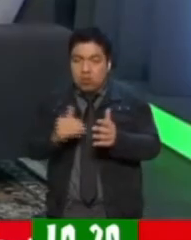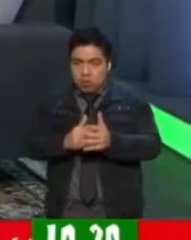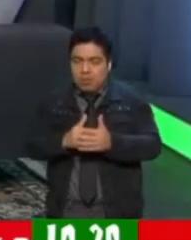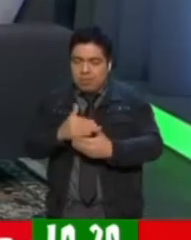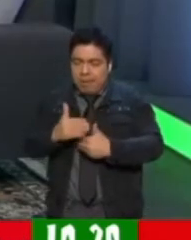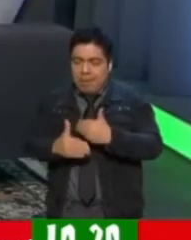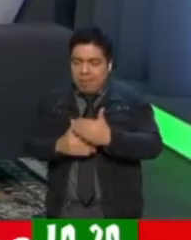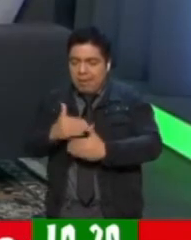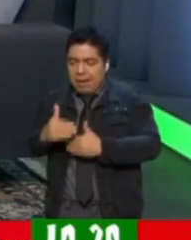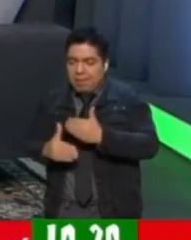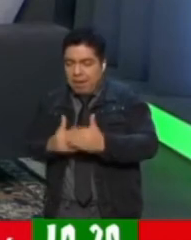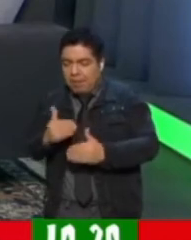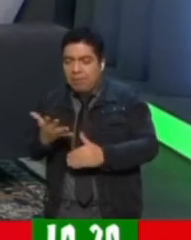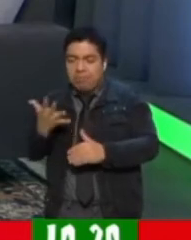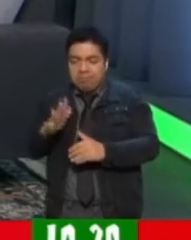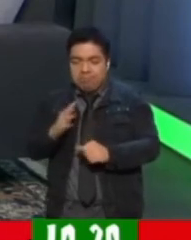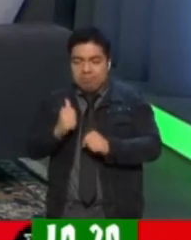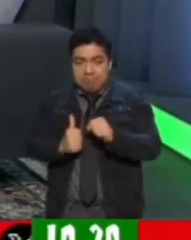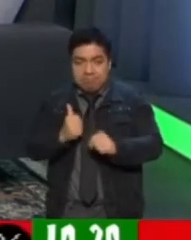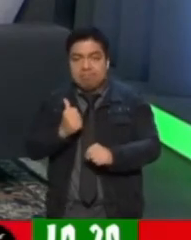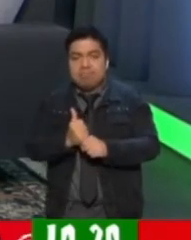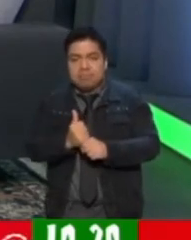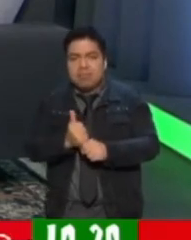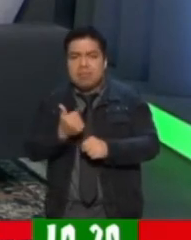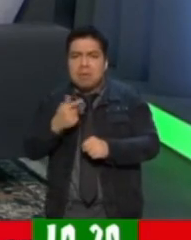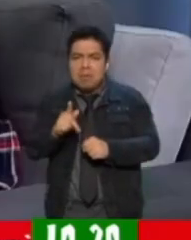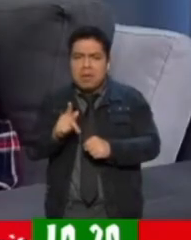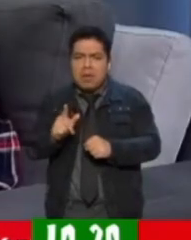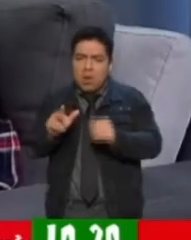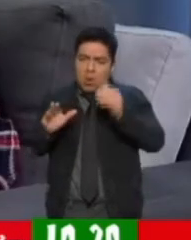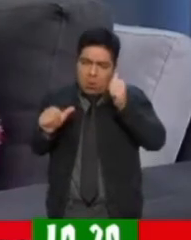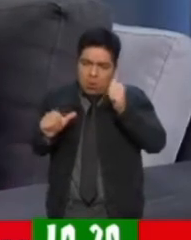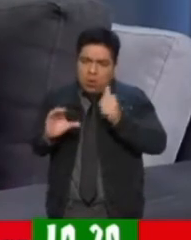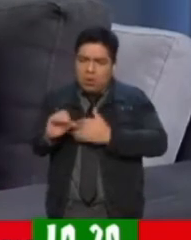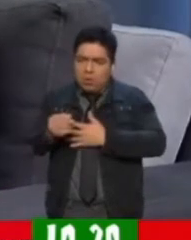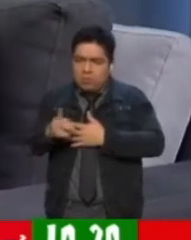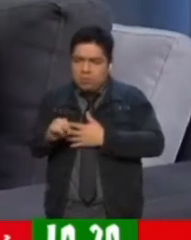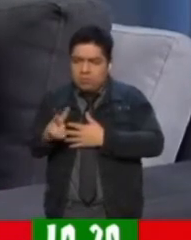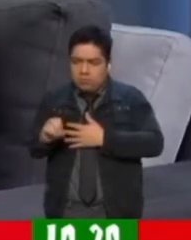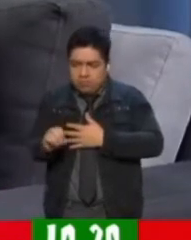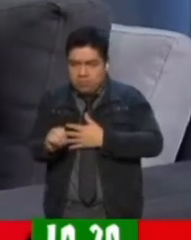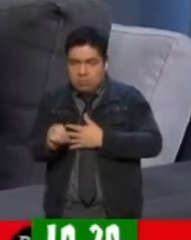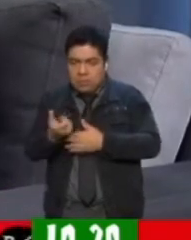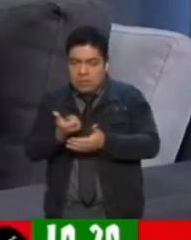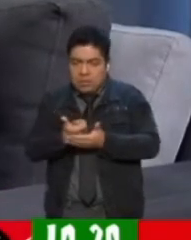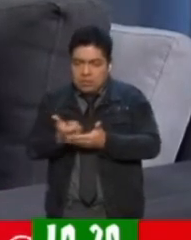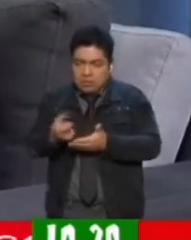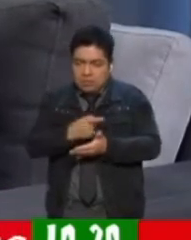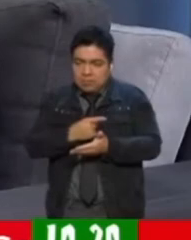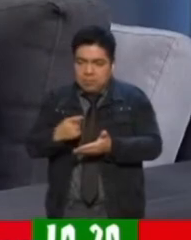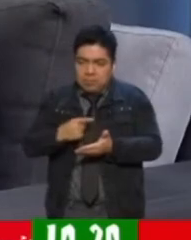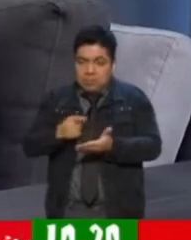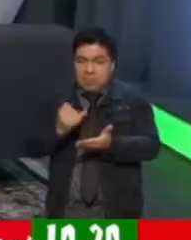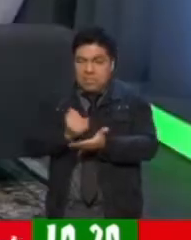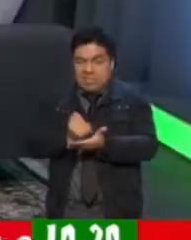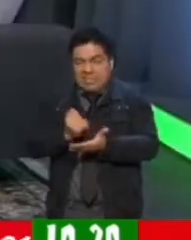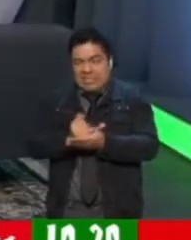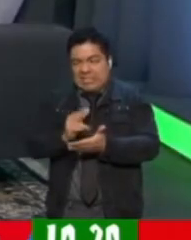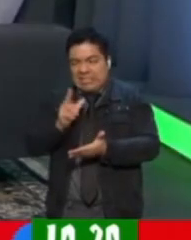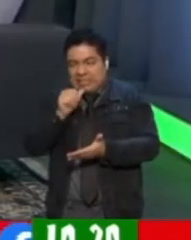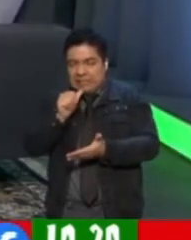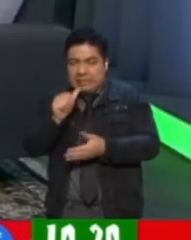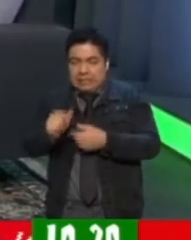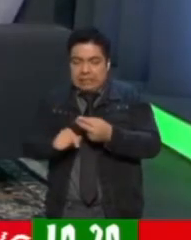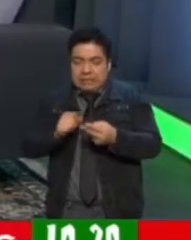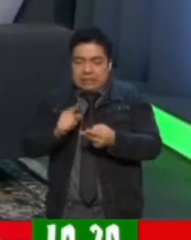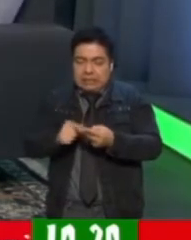¿21 mil trámites? En los 10 años. En los 10 años. Pero un acuerdo conclusivo puede decir, oye, pues te pago pago lo que debo, pero no los impuestos o